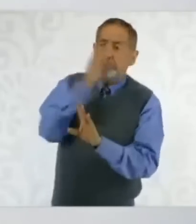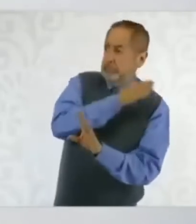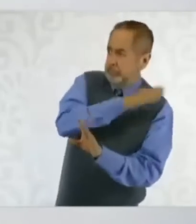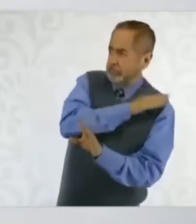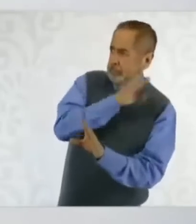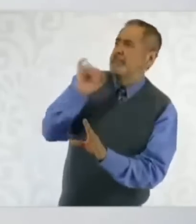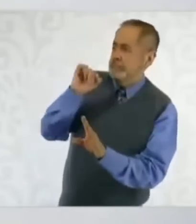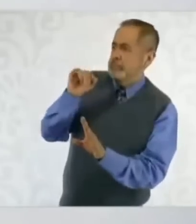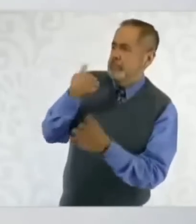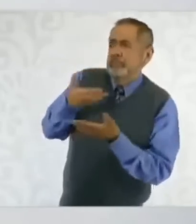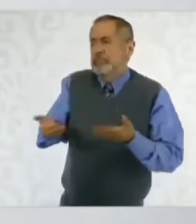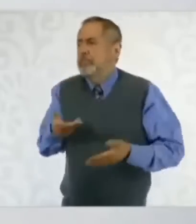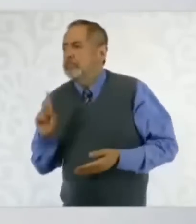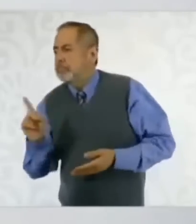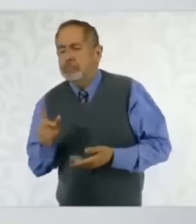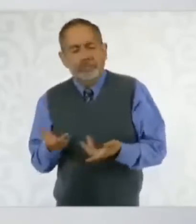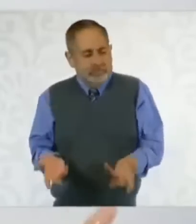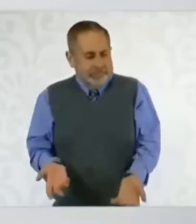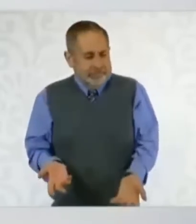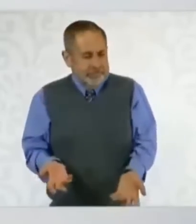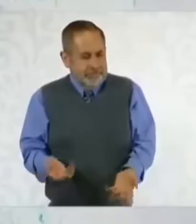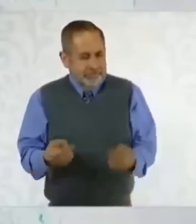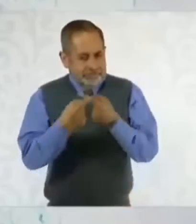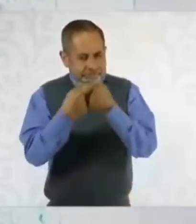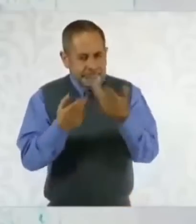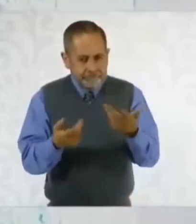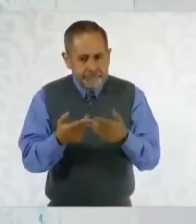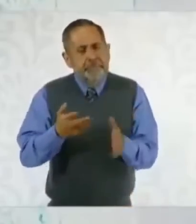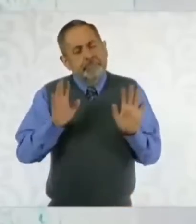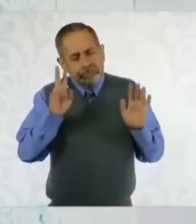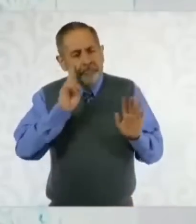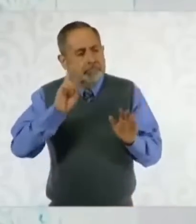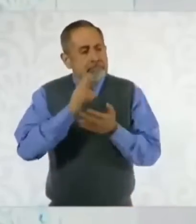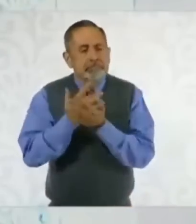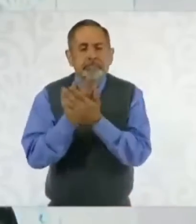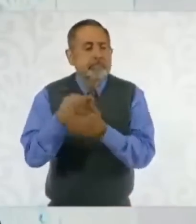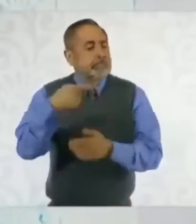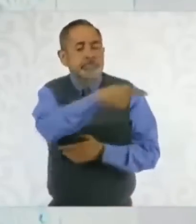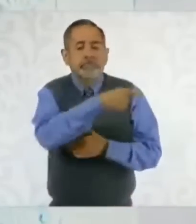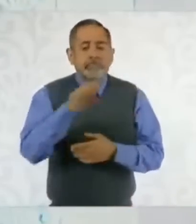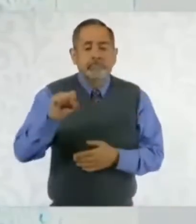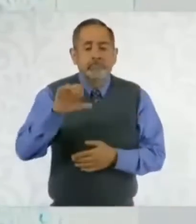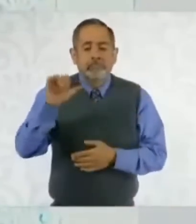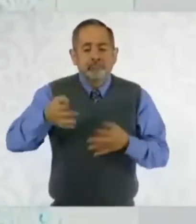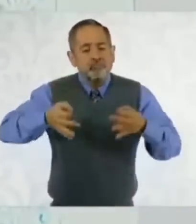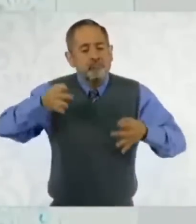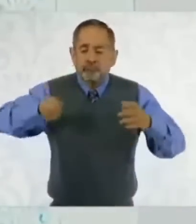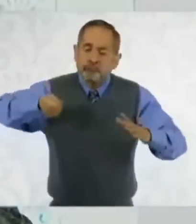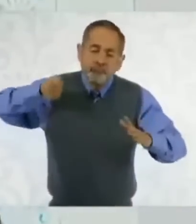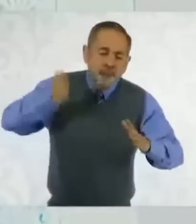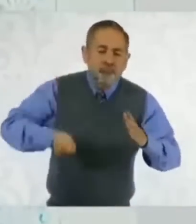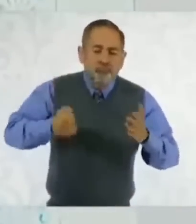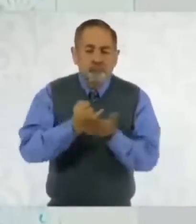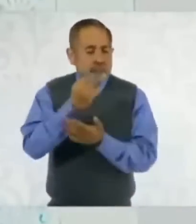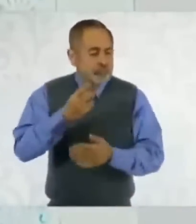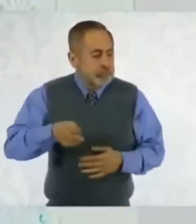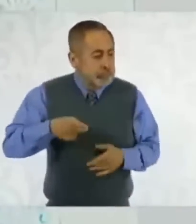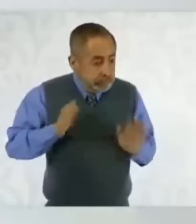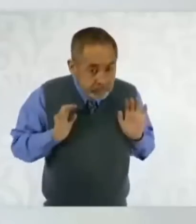Y después vamos a esperar a ver qué decide la Corte. Y una vez que tome la decisión la Corte,